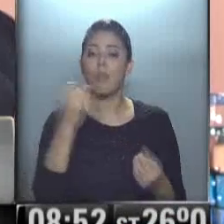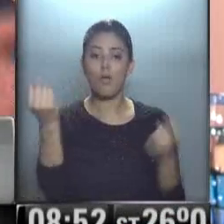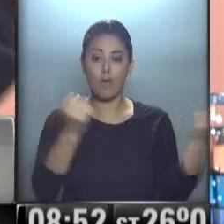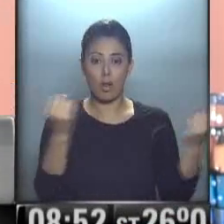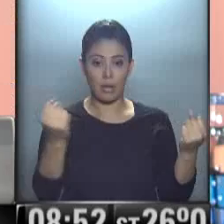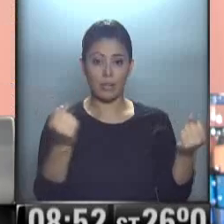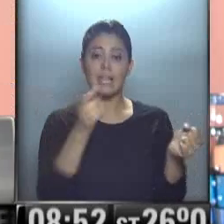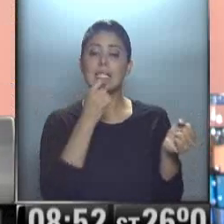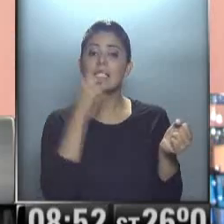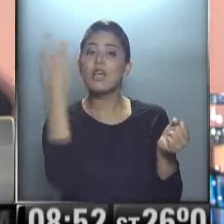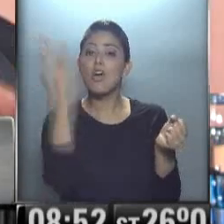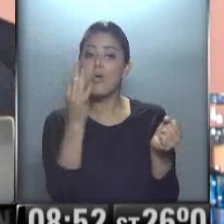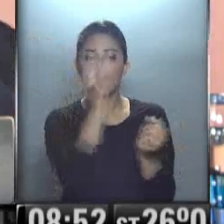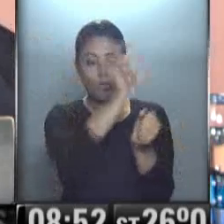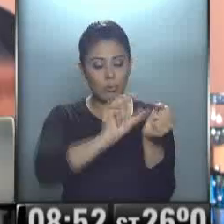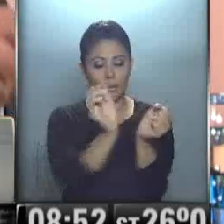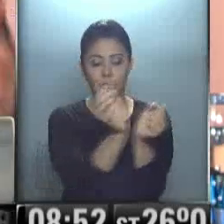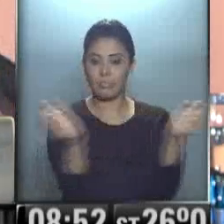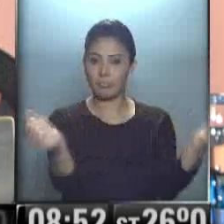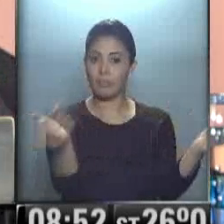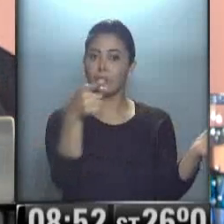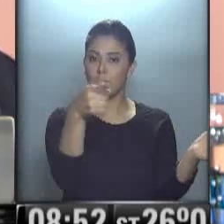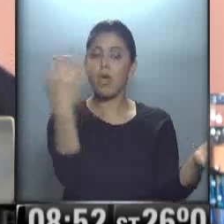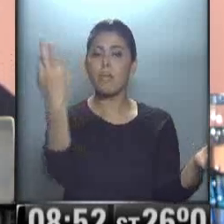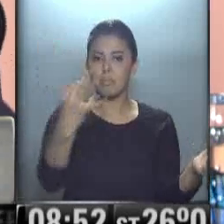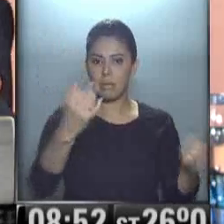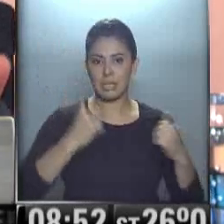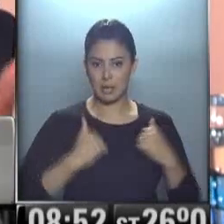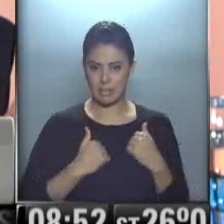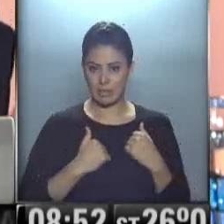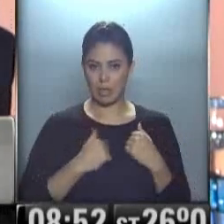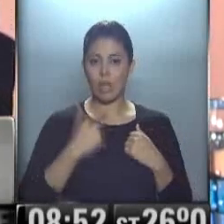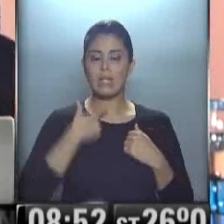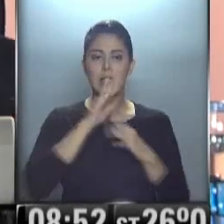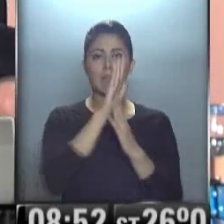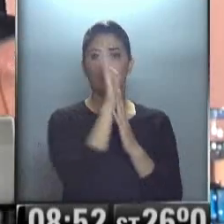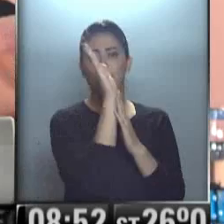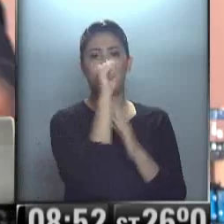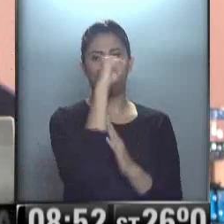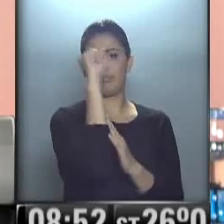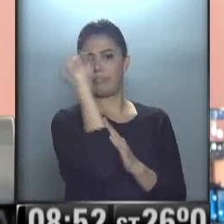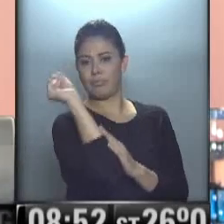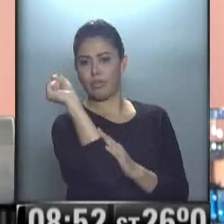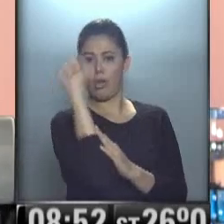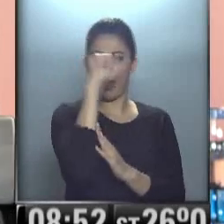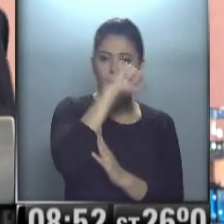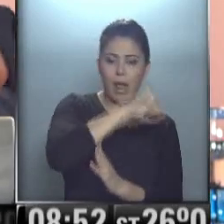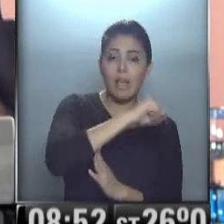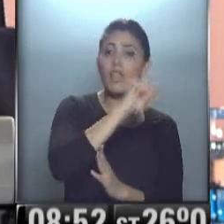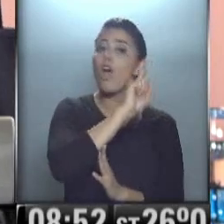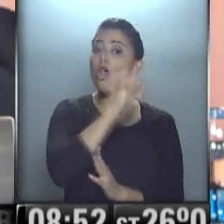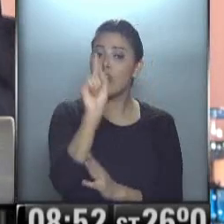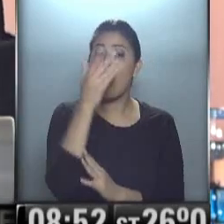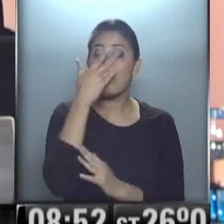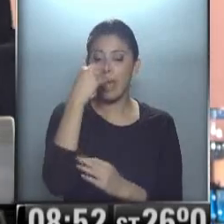volante. Si le da justo esa distancia, es que usted está bien ubicado. No tiene que estar ni muy reclinado, ni muy adelante pegado, porque le va a